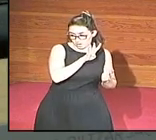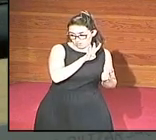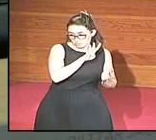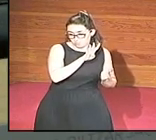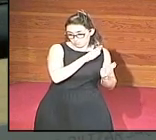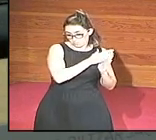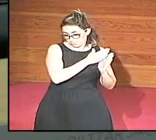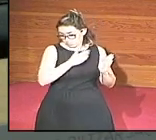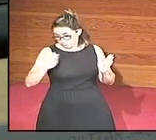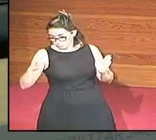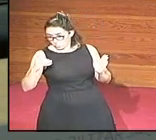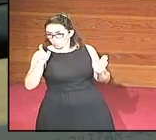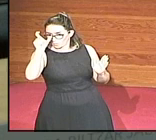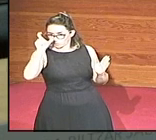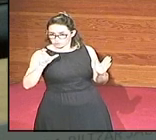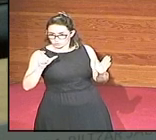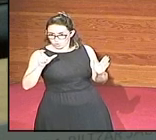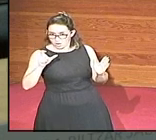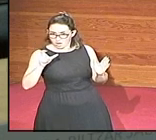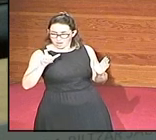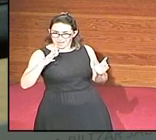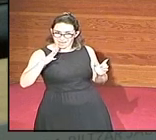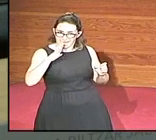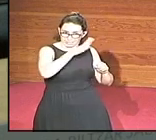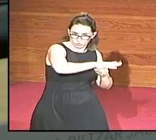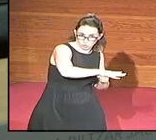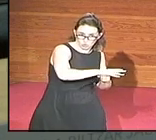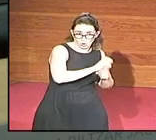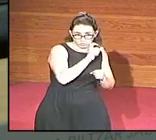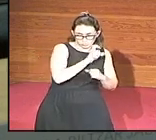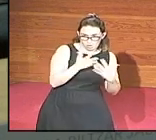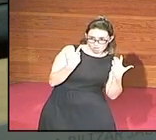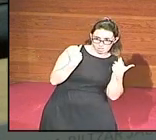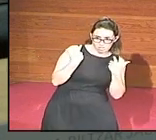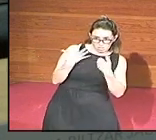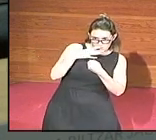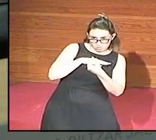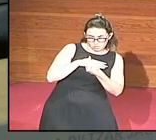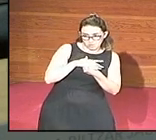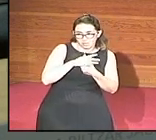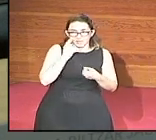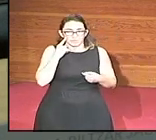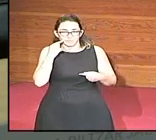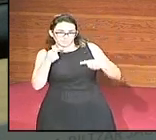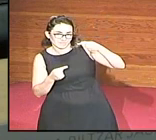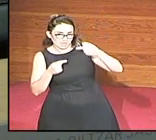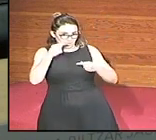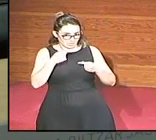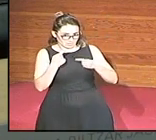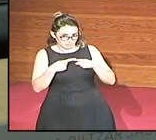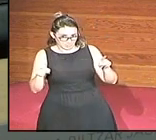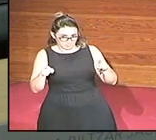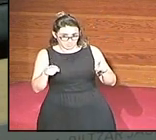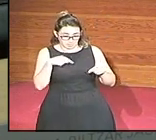hay un agresor y hay un agredido. Y lo que estamos viendo son diferentes niveles de agresión. Y el agredido nunca es el